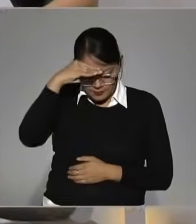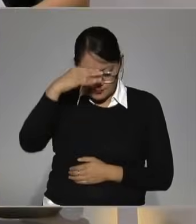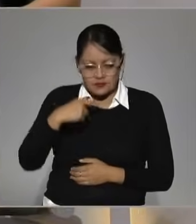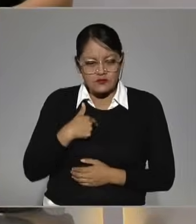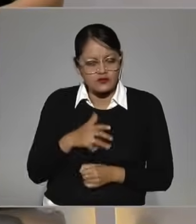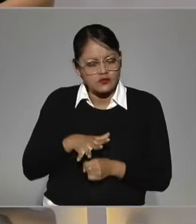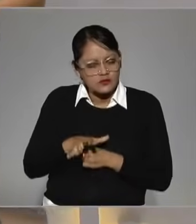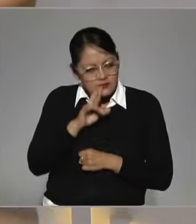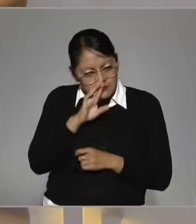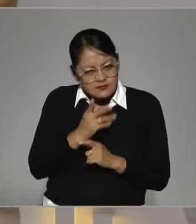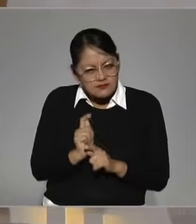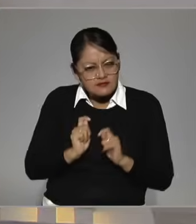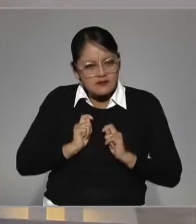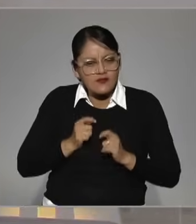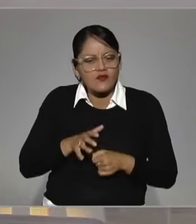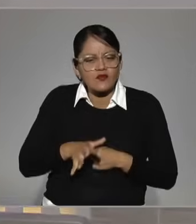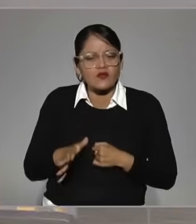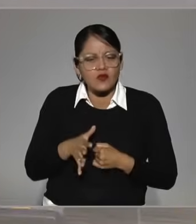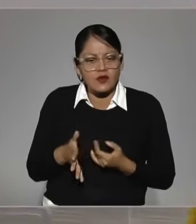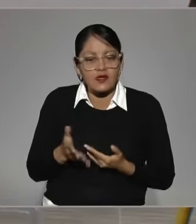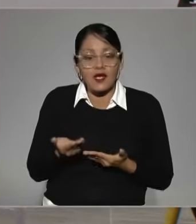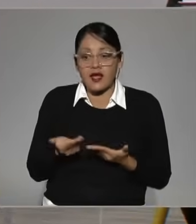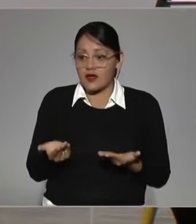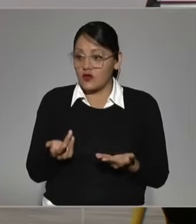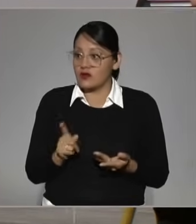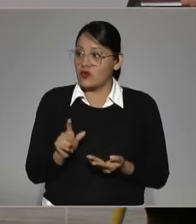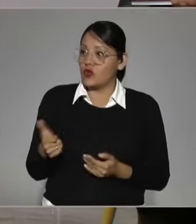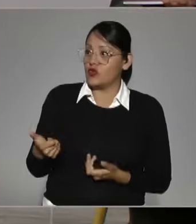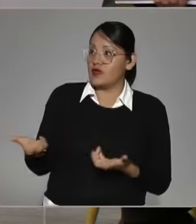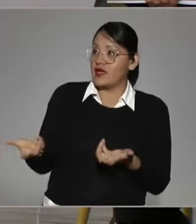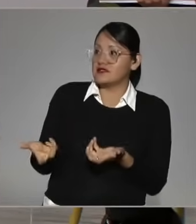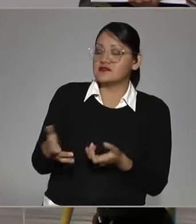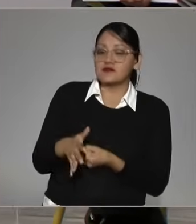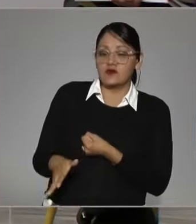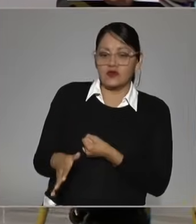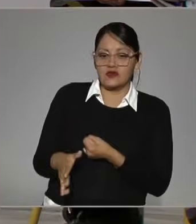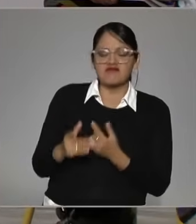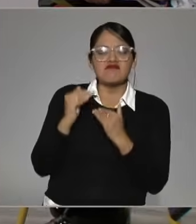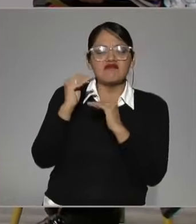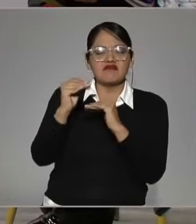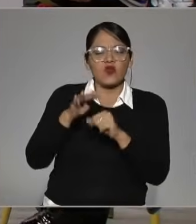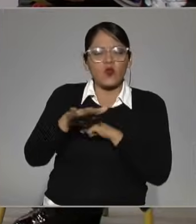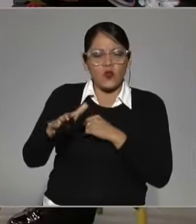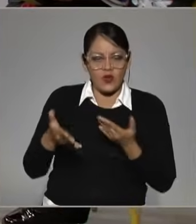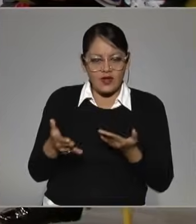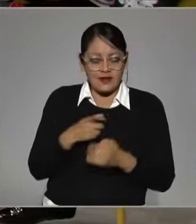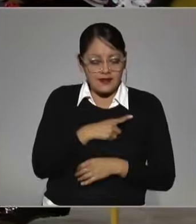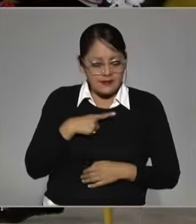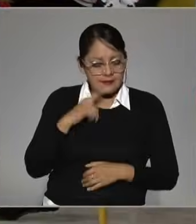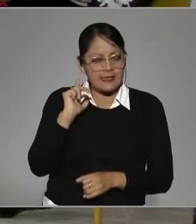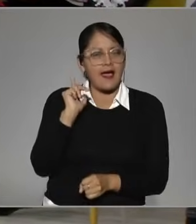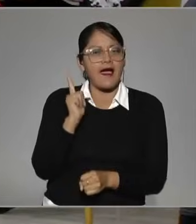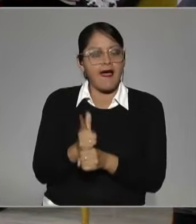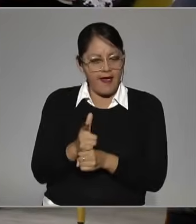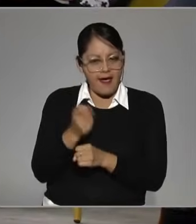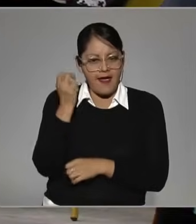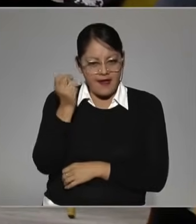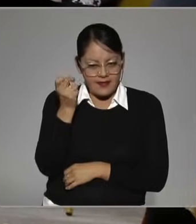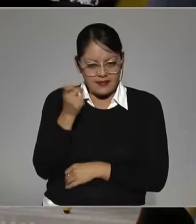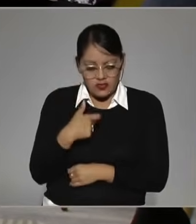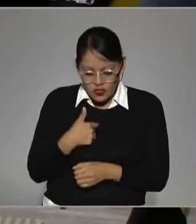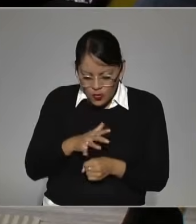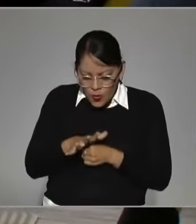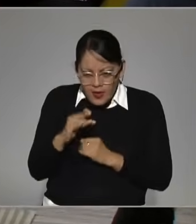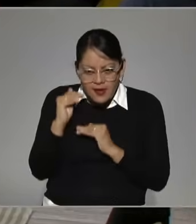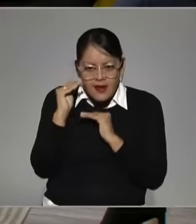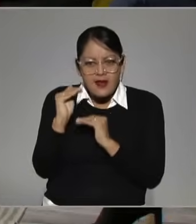rol vas a jugar ahora y cómo vas a impactar a los demás. Y cuáles son las limitantes. Es mucho darse cuenta de ese punto. ¿Cuáles son mis